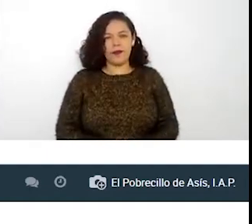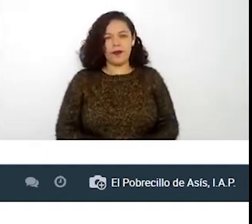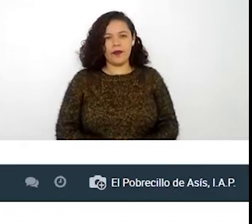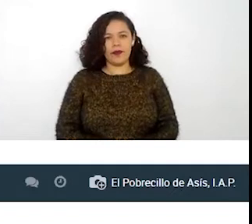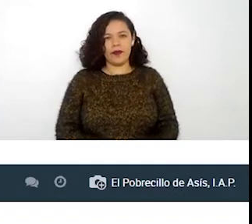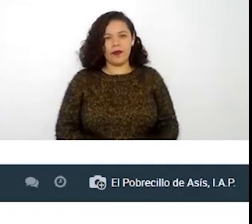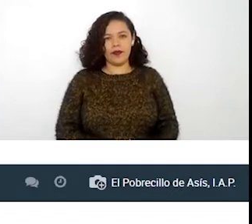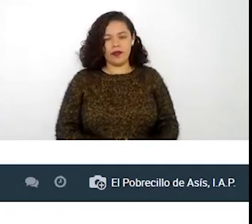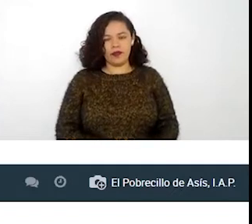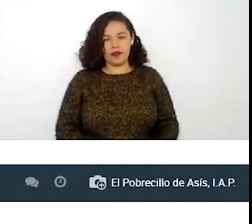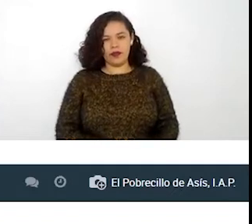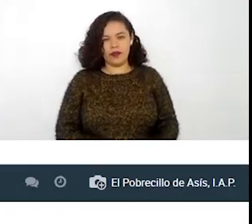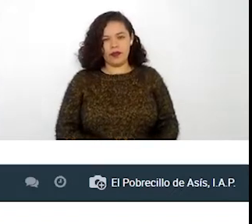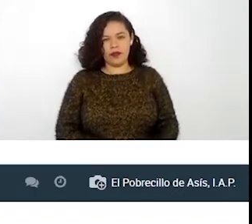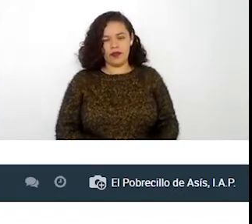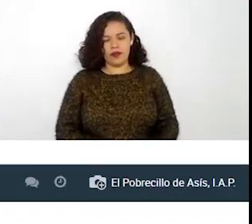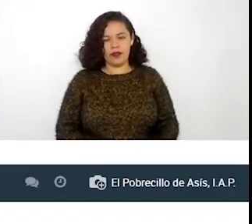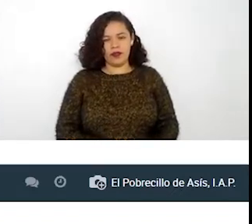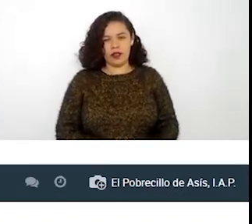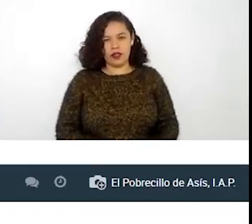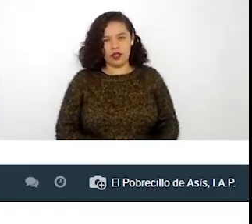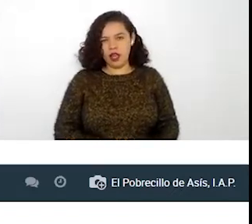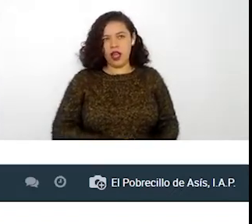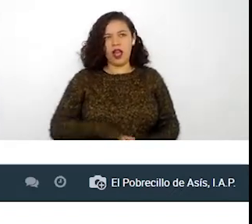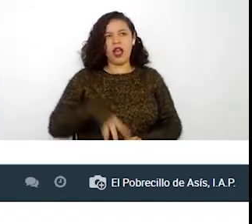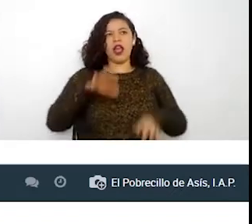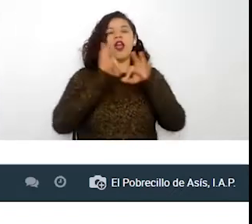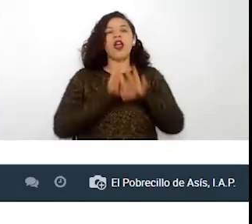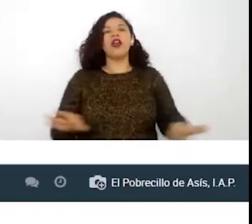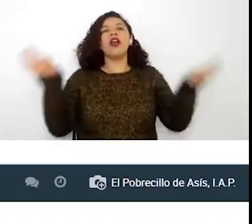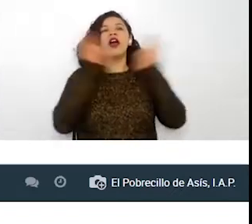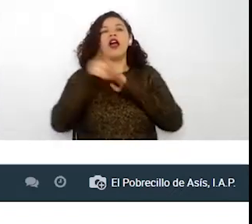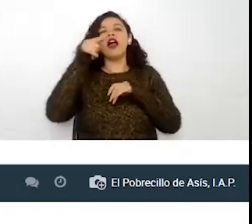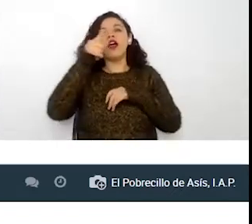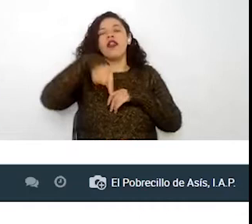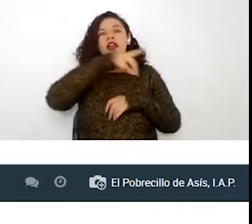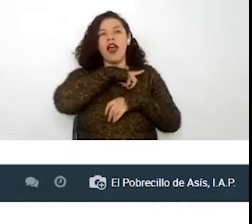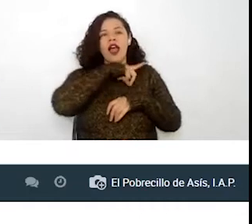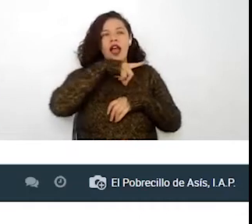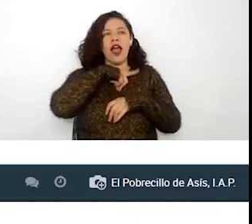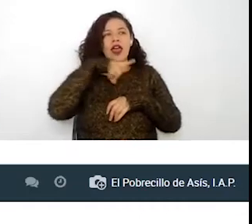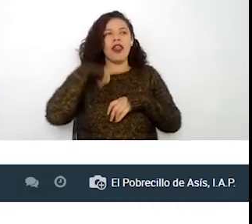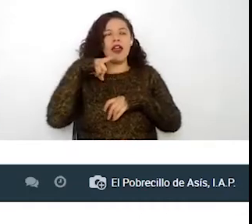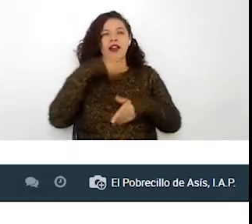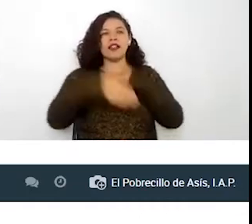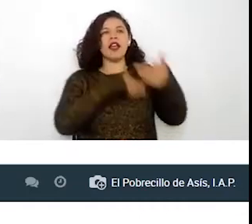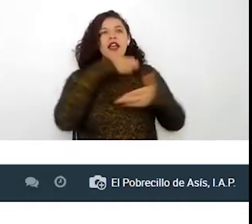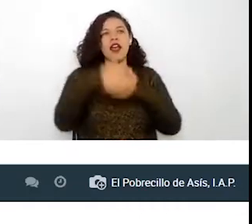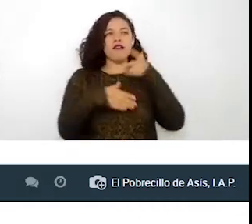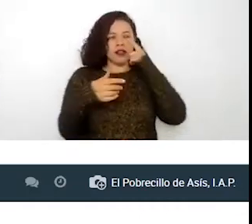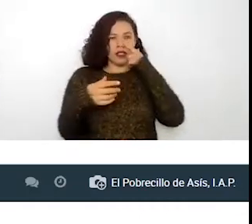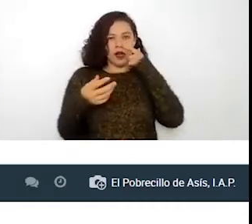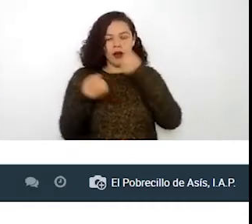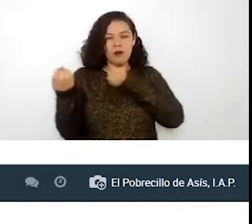para nosotros es importante que ustedes hagan la especificación de de del servicio que van a otorgar